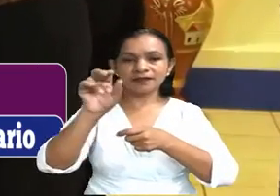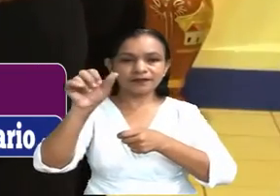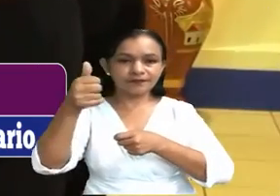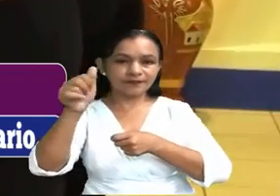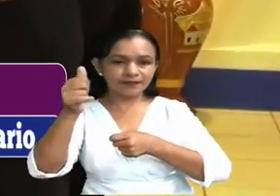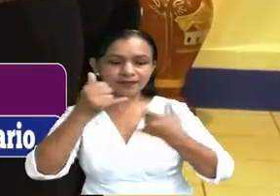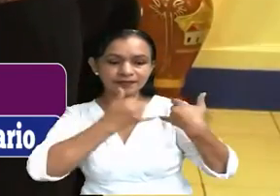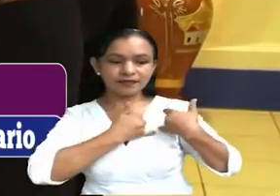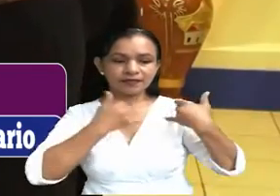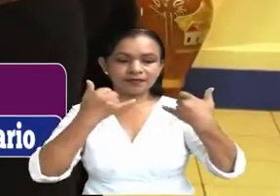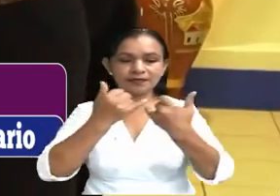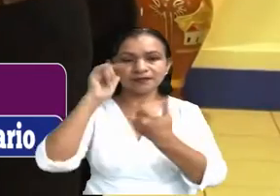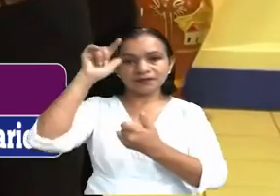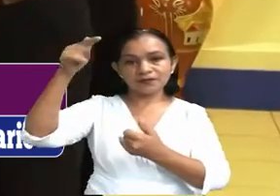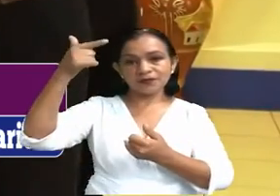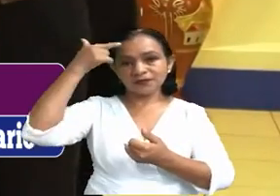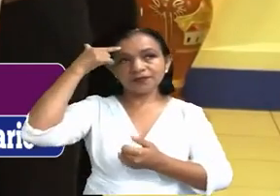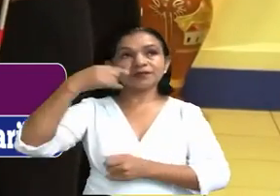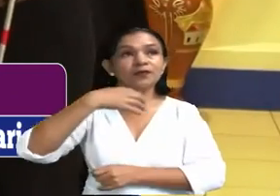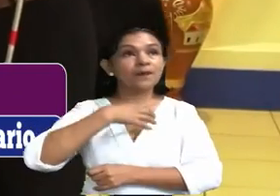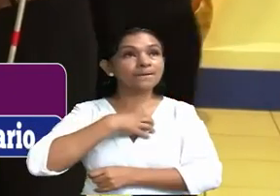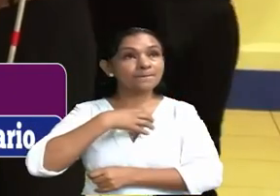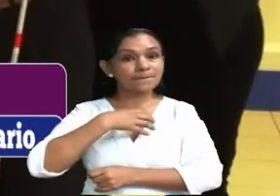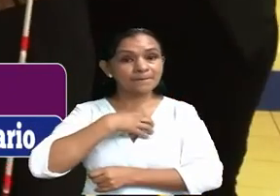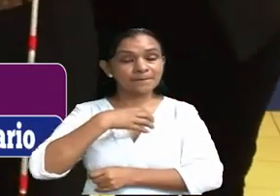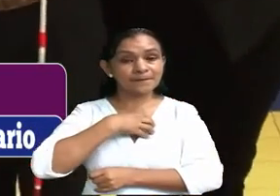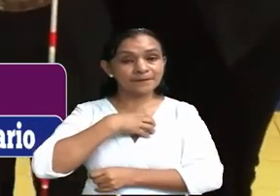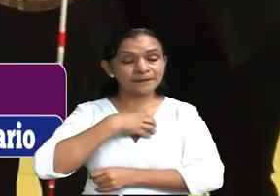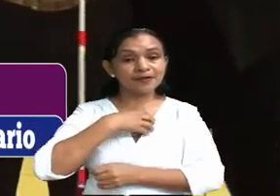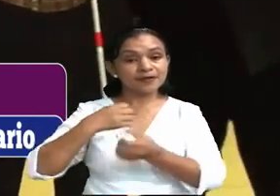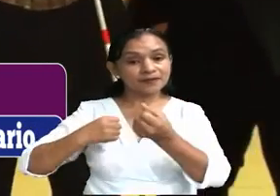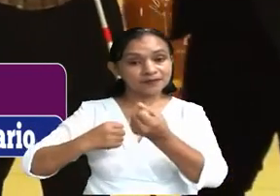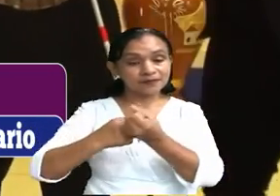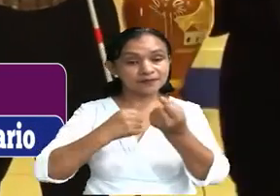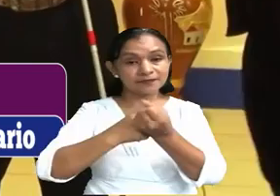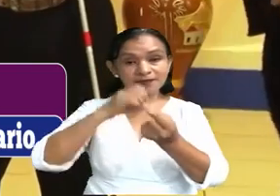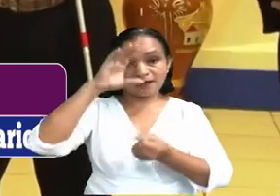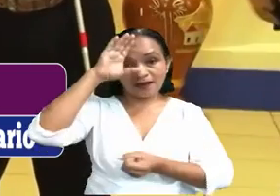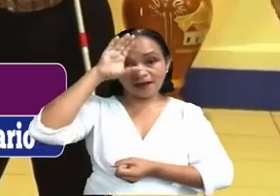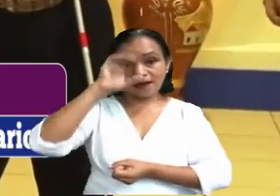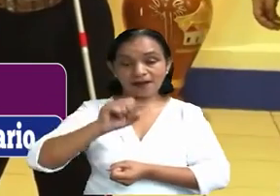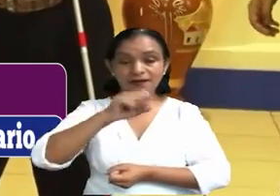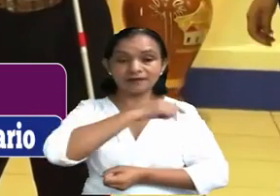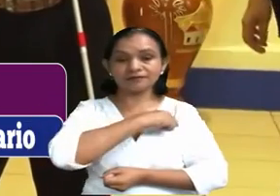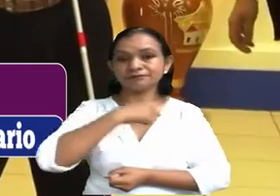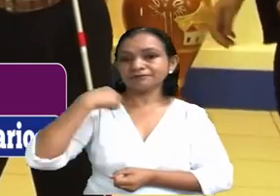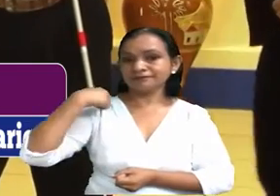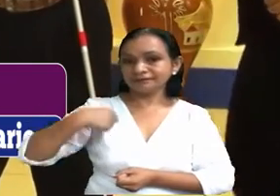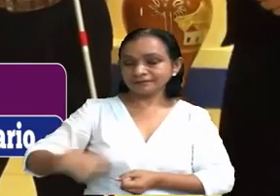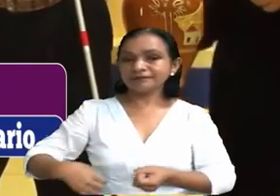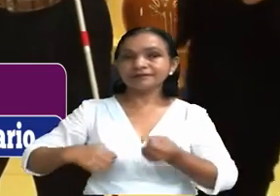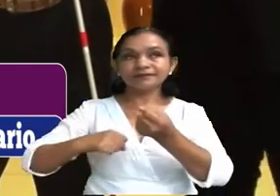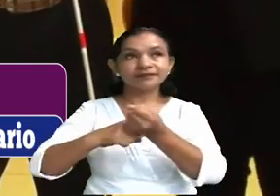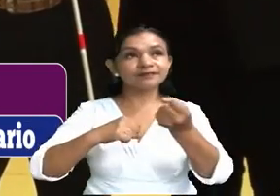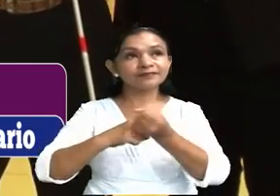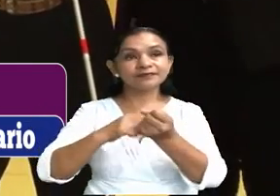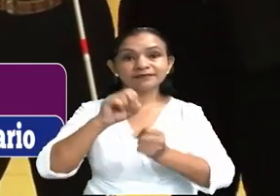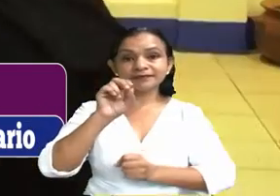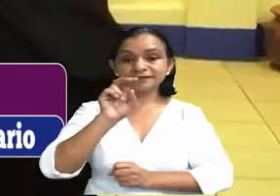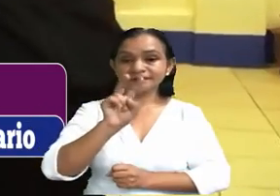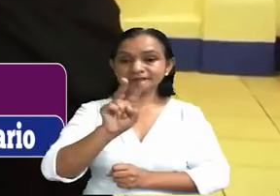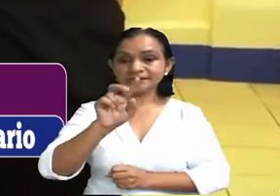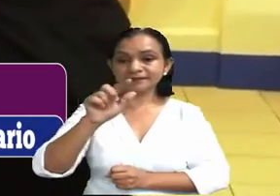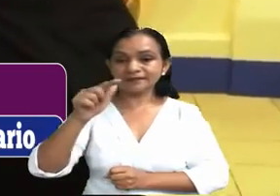otras instituciones de nuestro gobierno y con el auspicio también de la Embajada de China-Taiwán. Sabemos que el 27